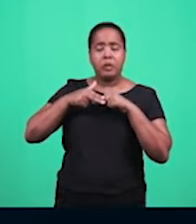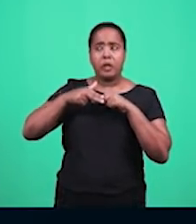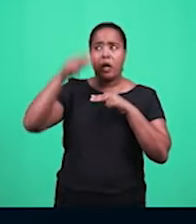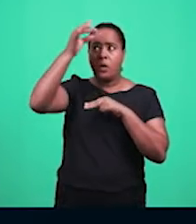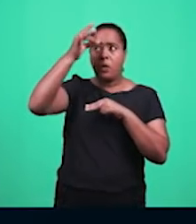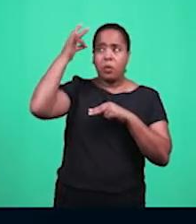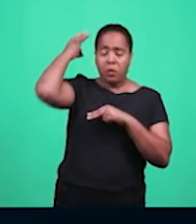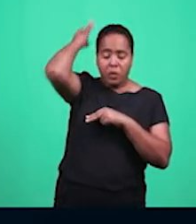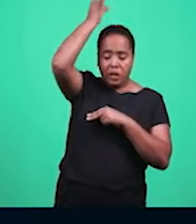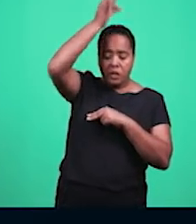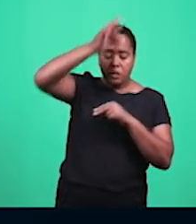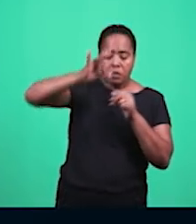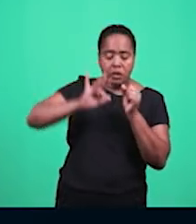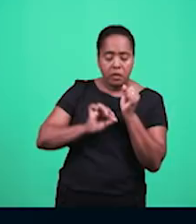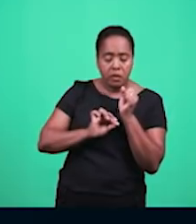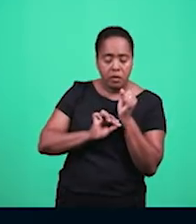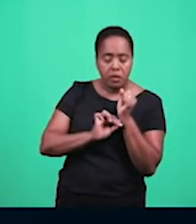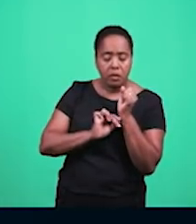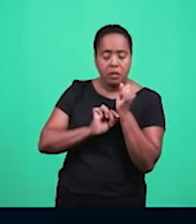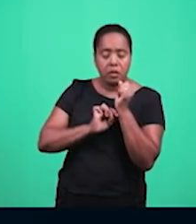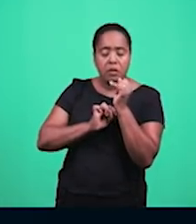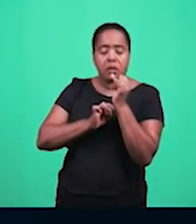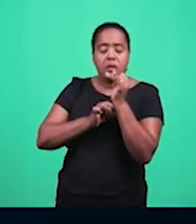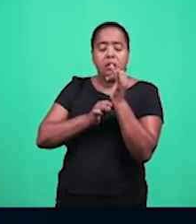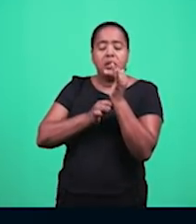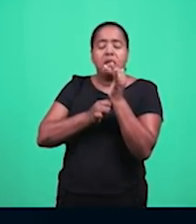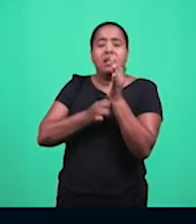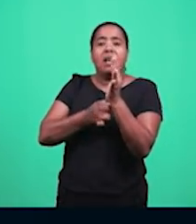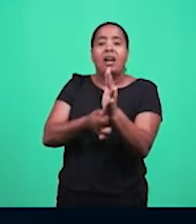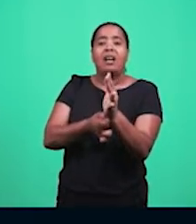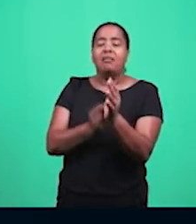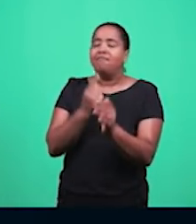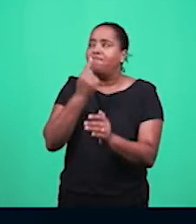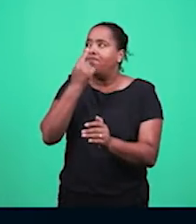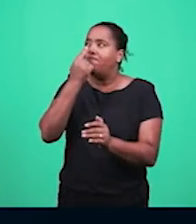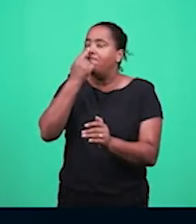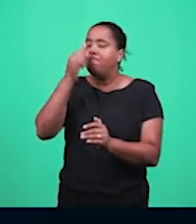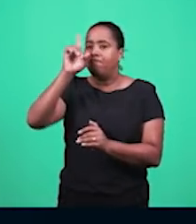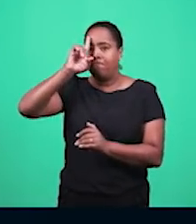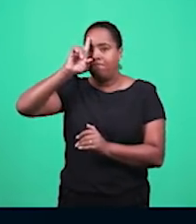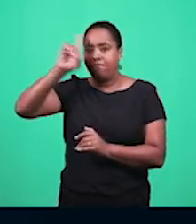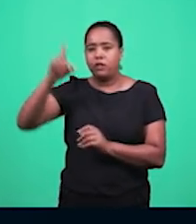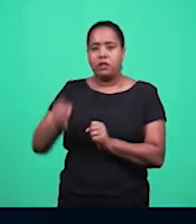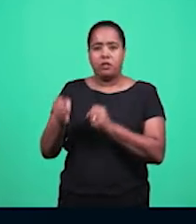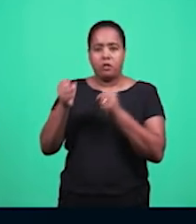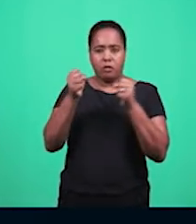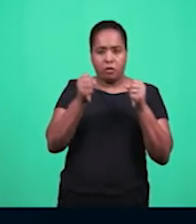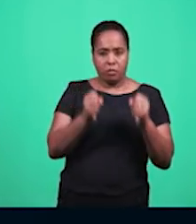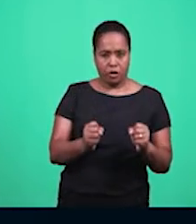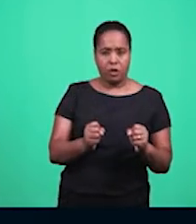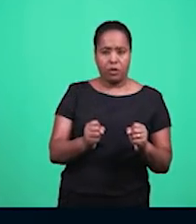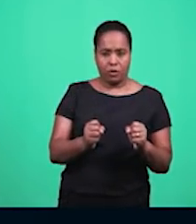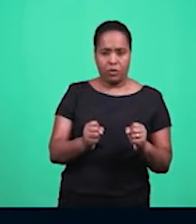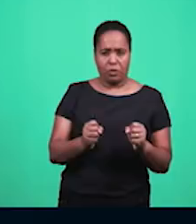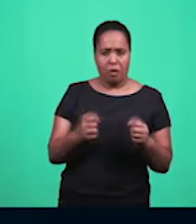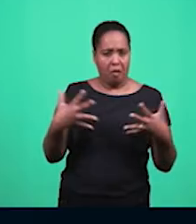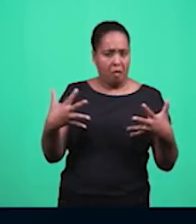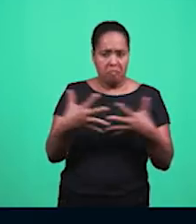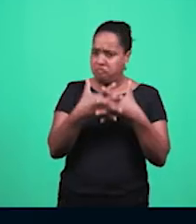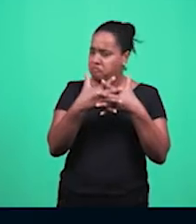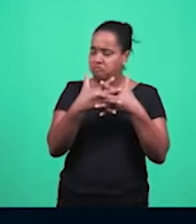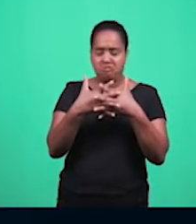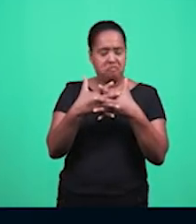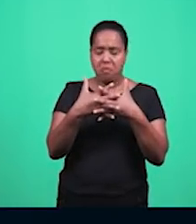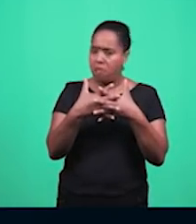ha sido traído para conocer la intimidad de dios poderoso él no está perdido él no está